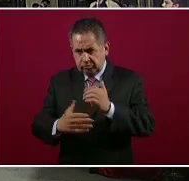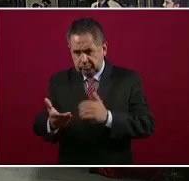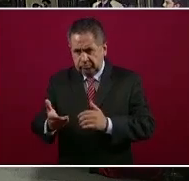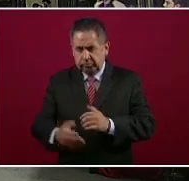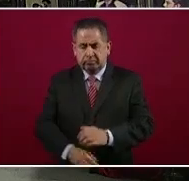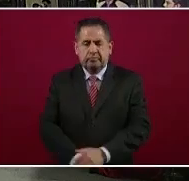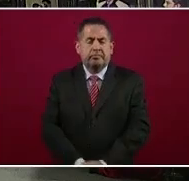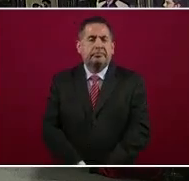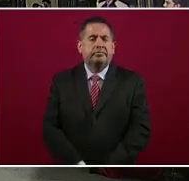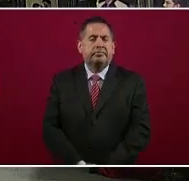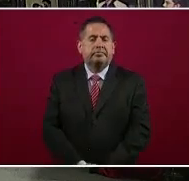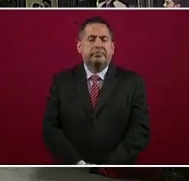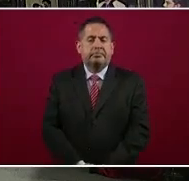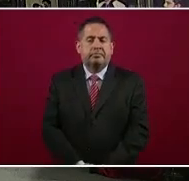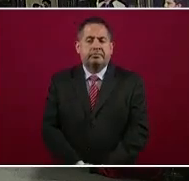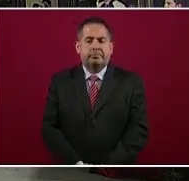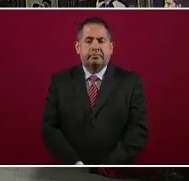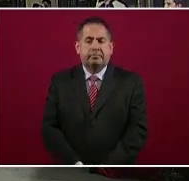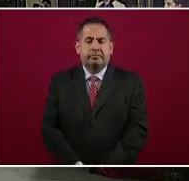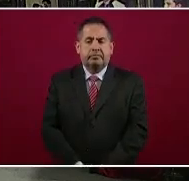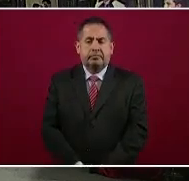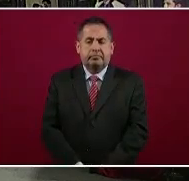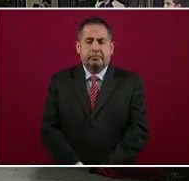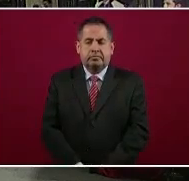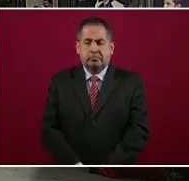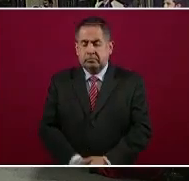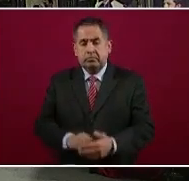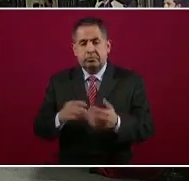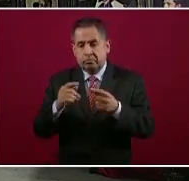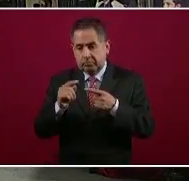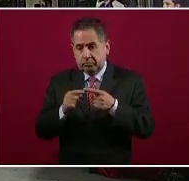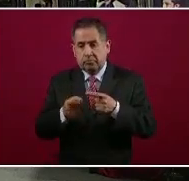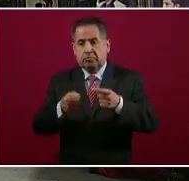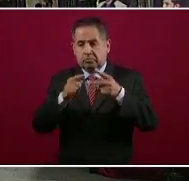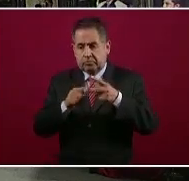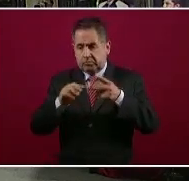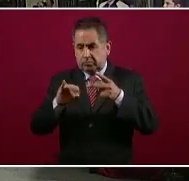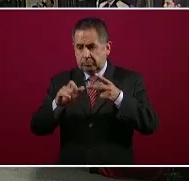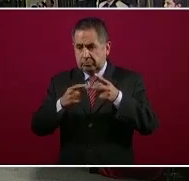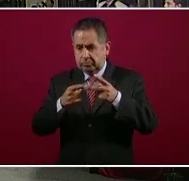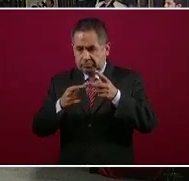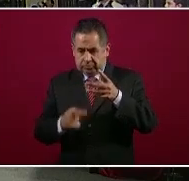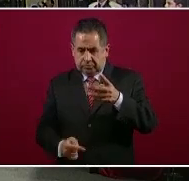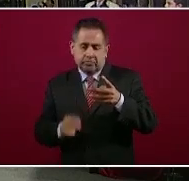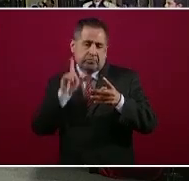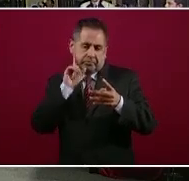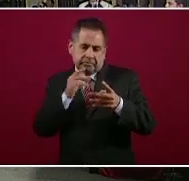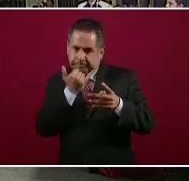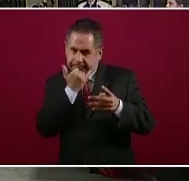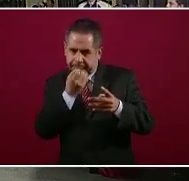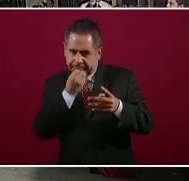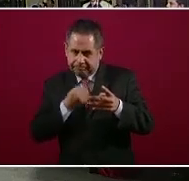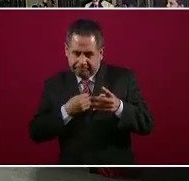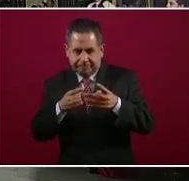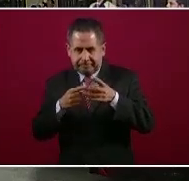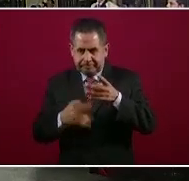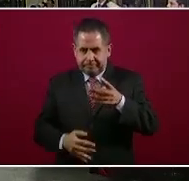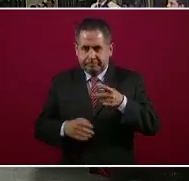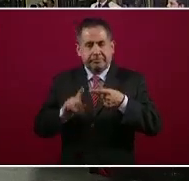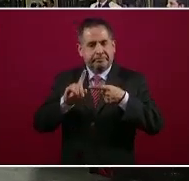esa y sea se apunta miguel te apuntas para mañana en mi modo este